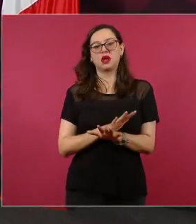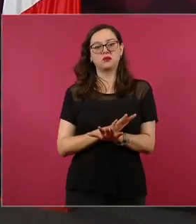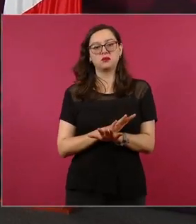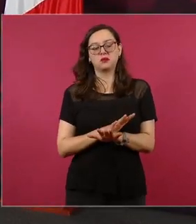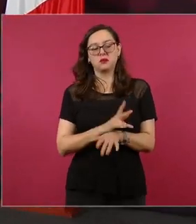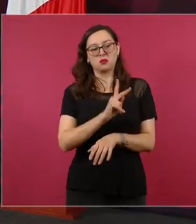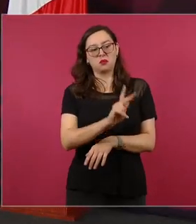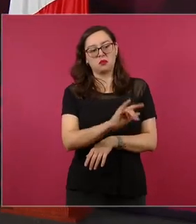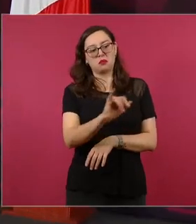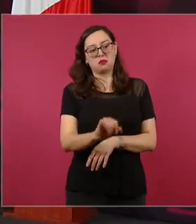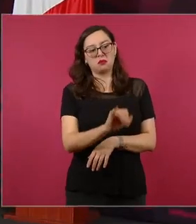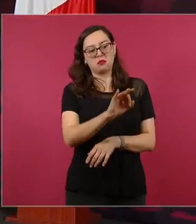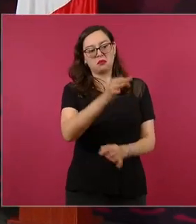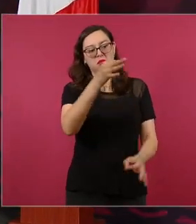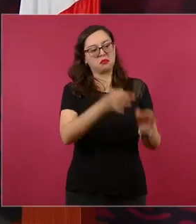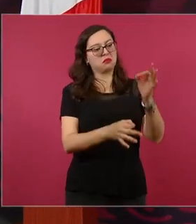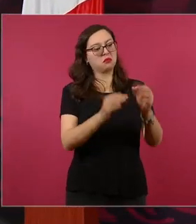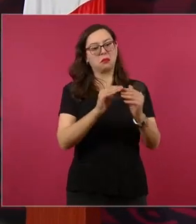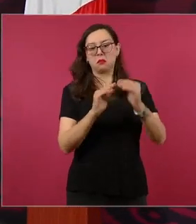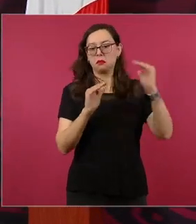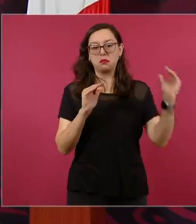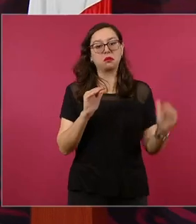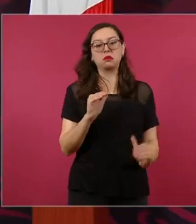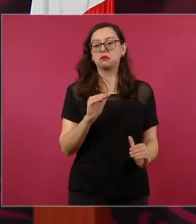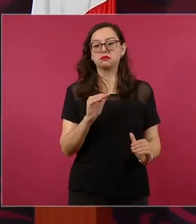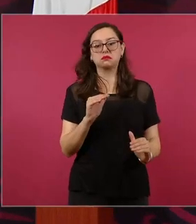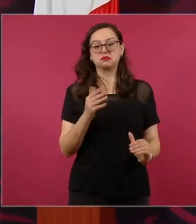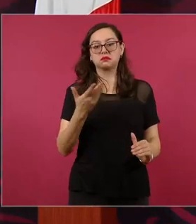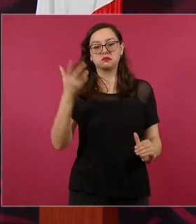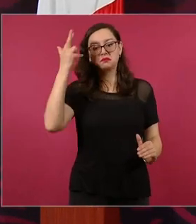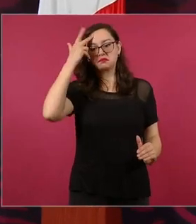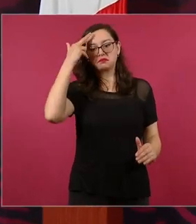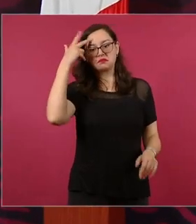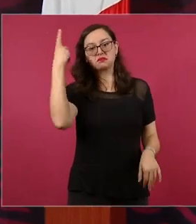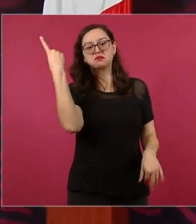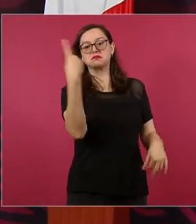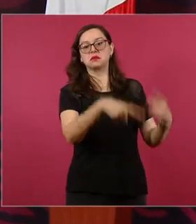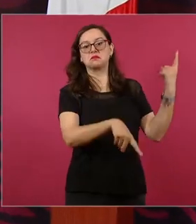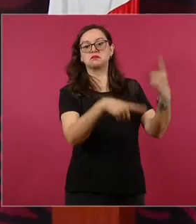y se continuaba con la misma ley,